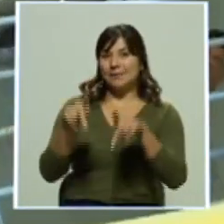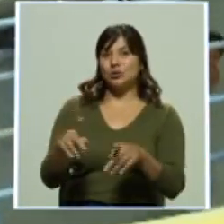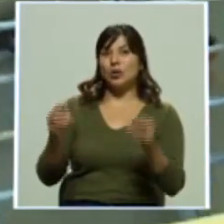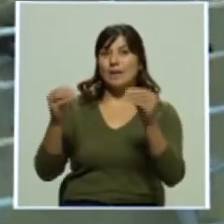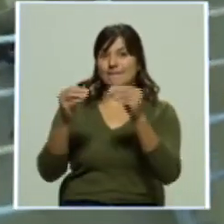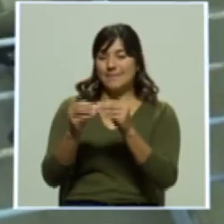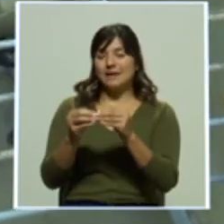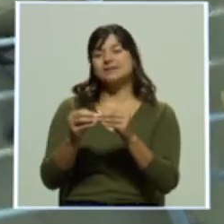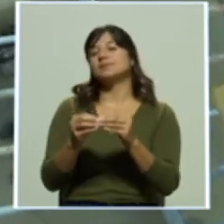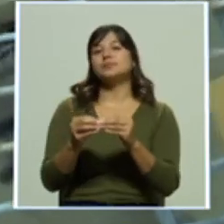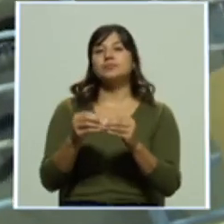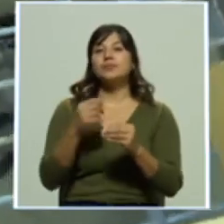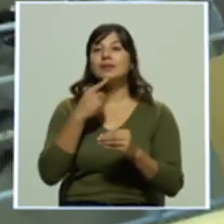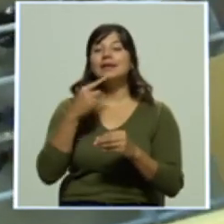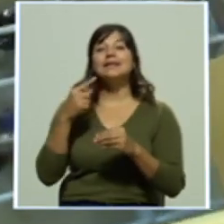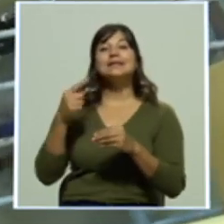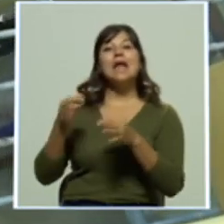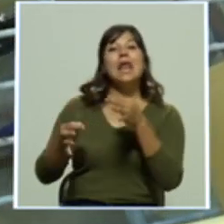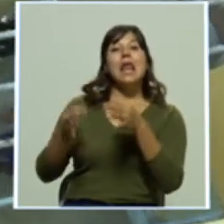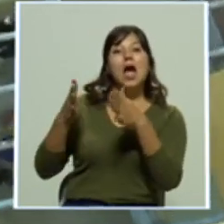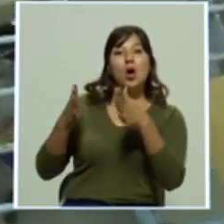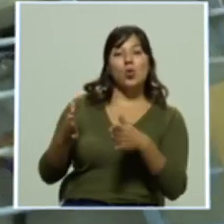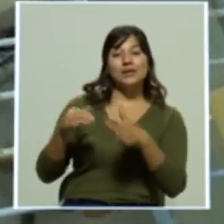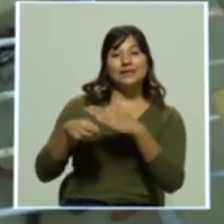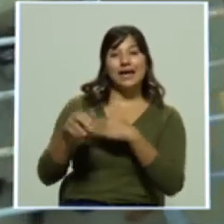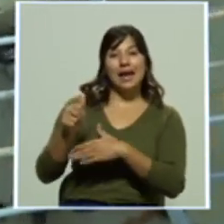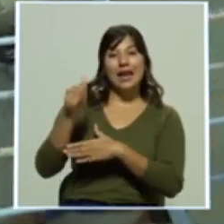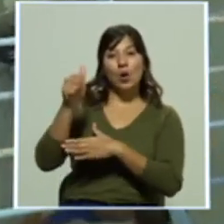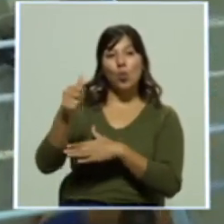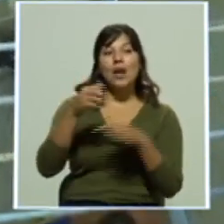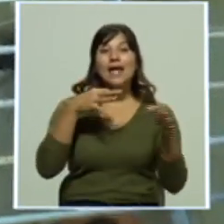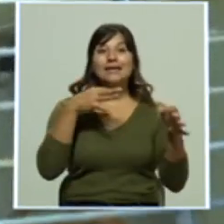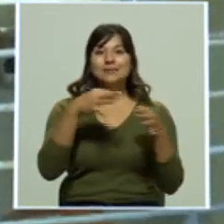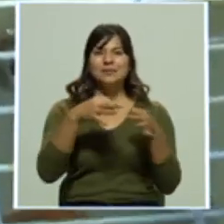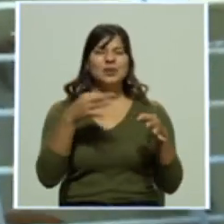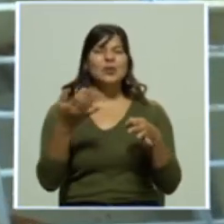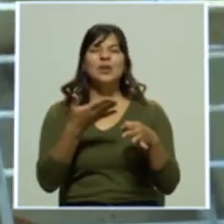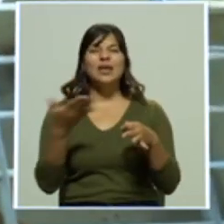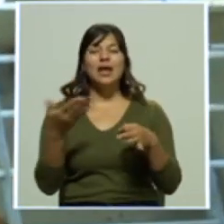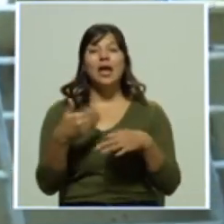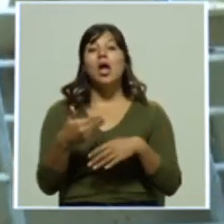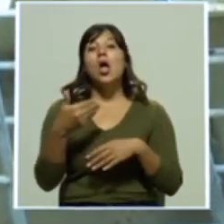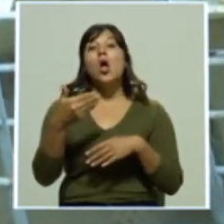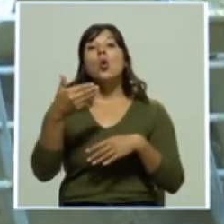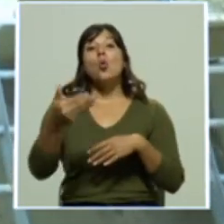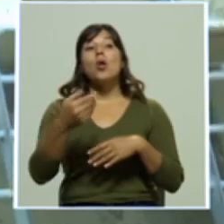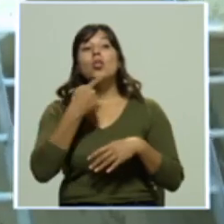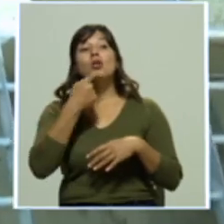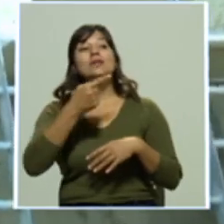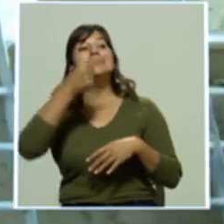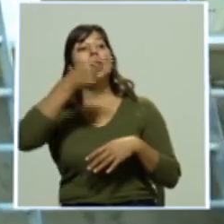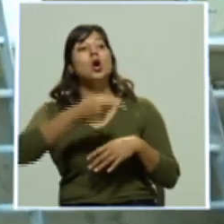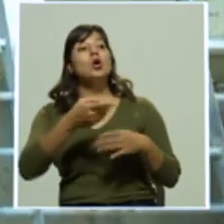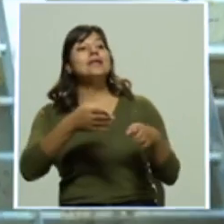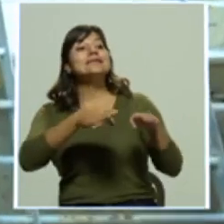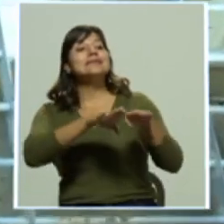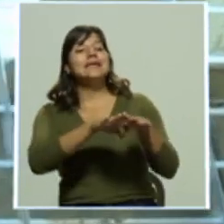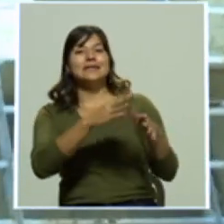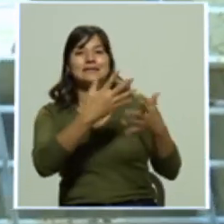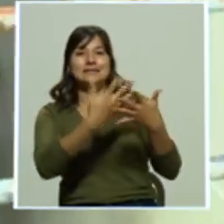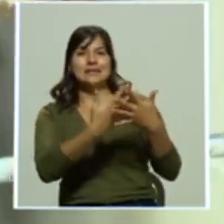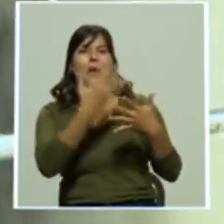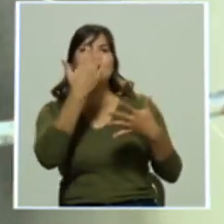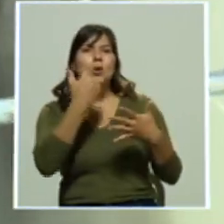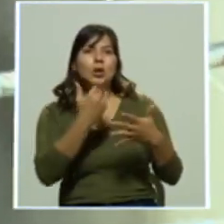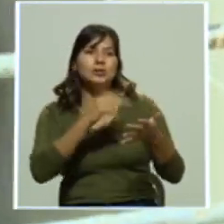de la pena de Alajuela, Odilit Robles, explicó a Costa Rica Noticias que cuando ellos giran una orden de cierre de un centro es porque